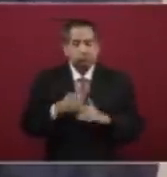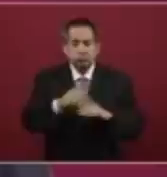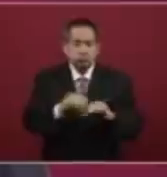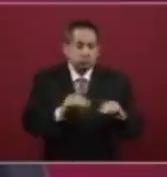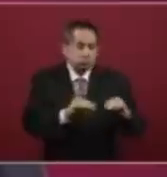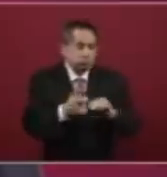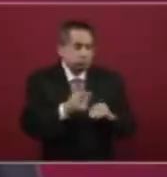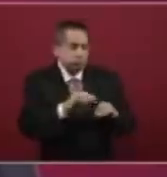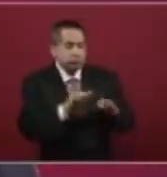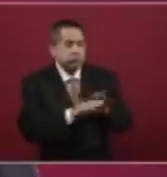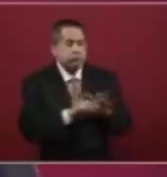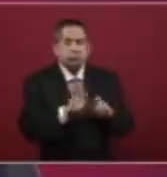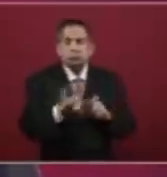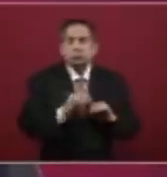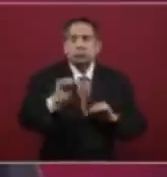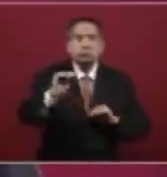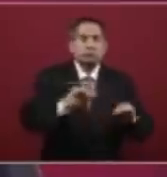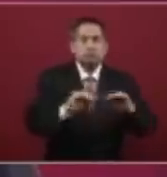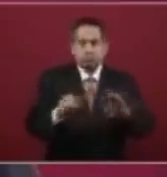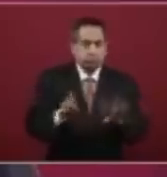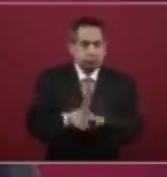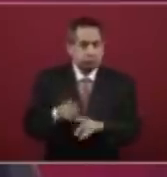de dinero,